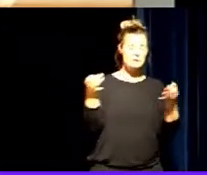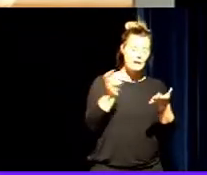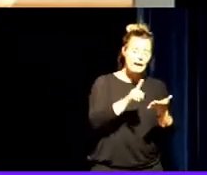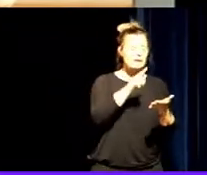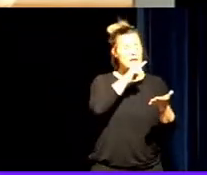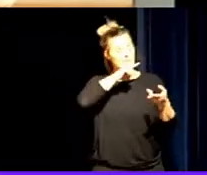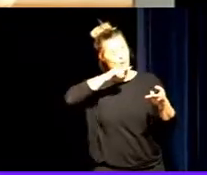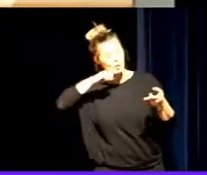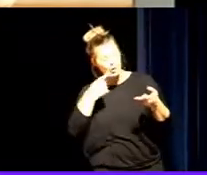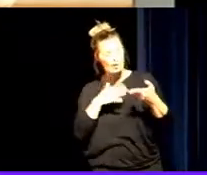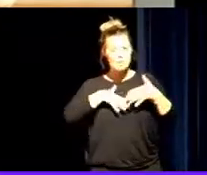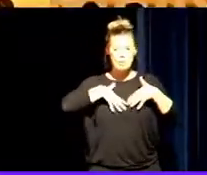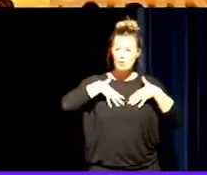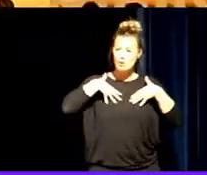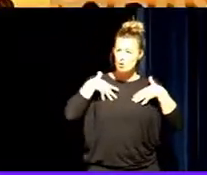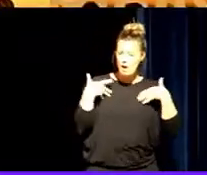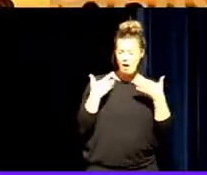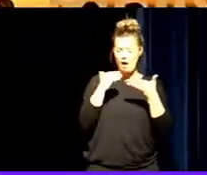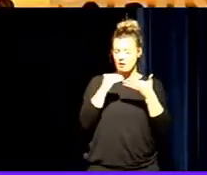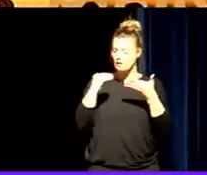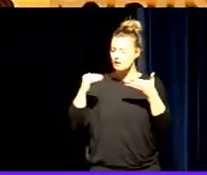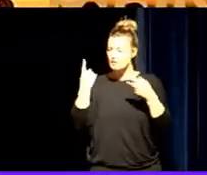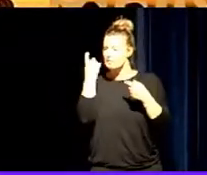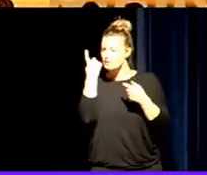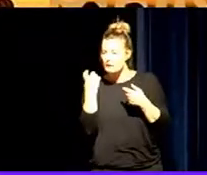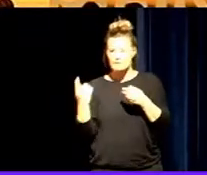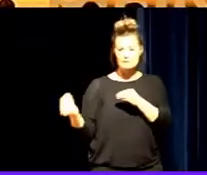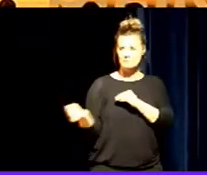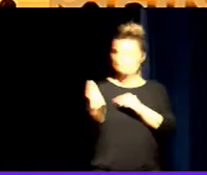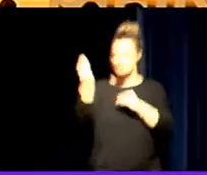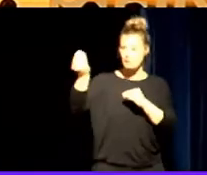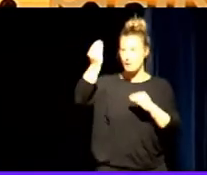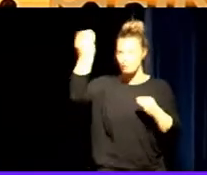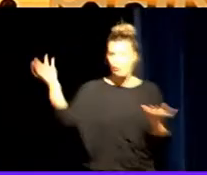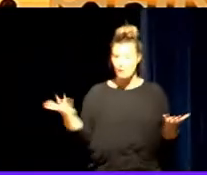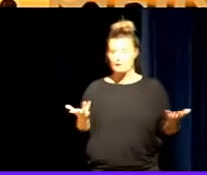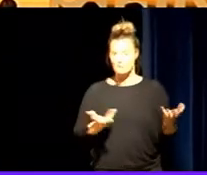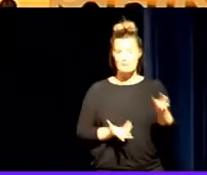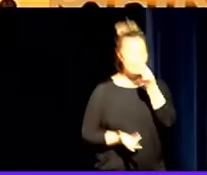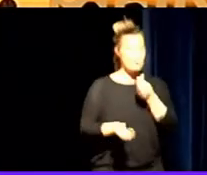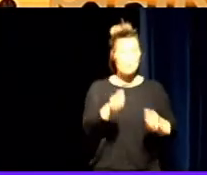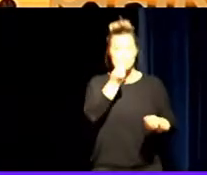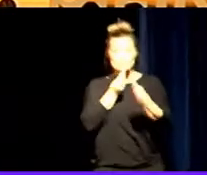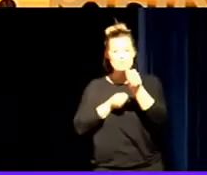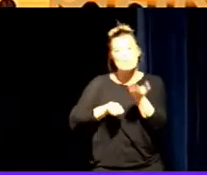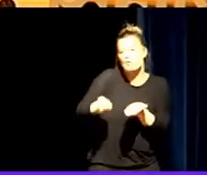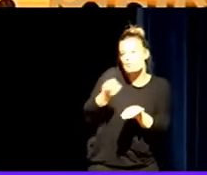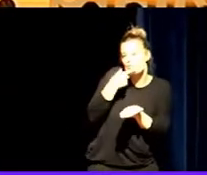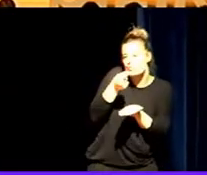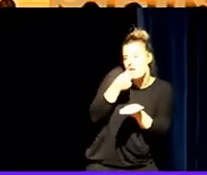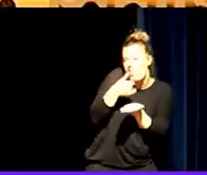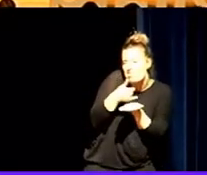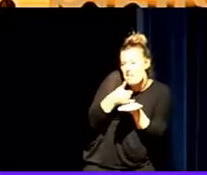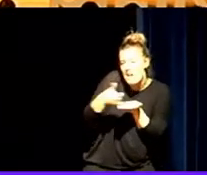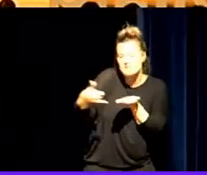dolor emocional, ¿no? Necesitan mejorar en consumo de sustancias,